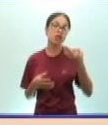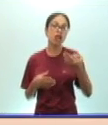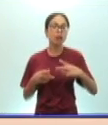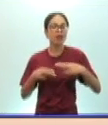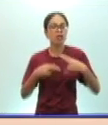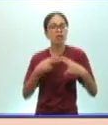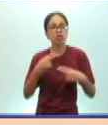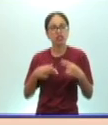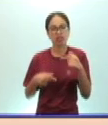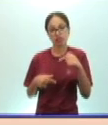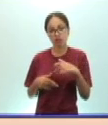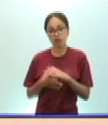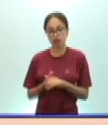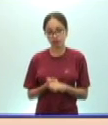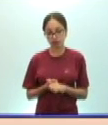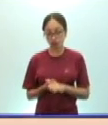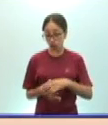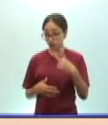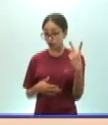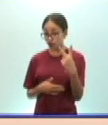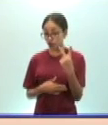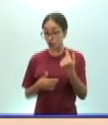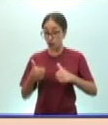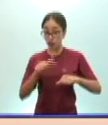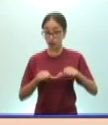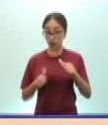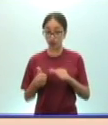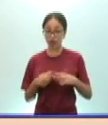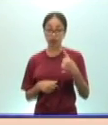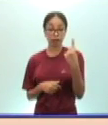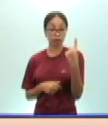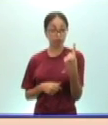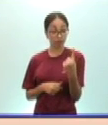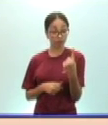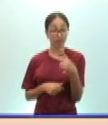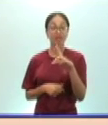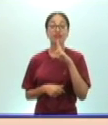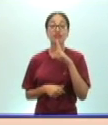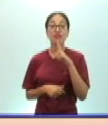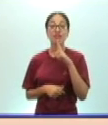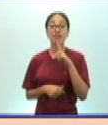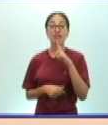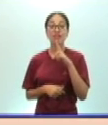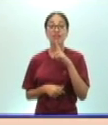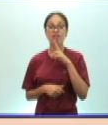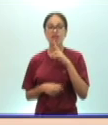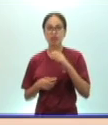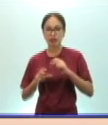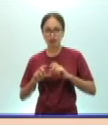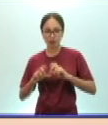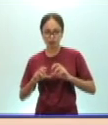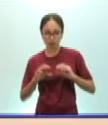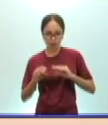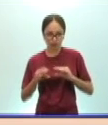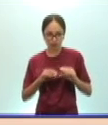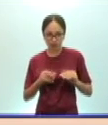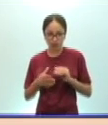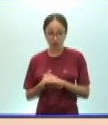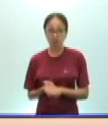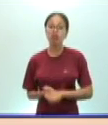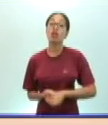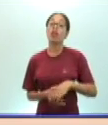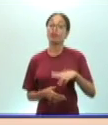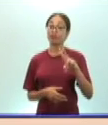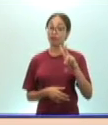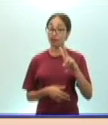Se tienen dos mezclas. Una está constituida por agua y pedacitos de corcho. La otra es agua y carbón en polvo que